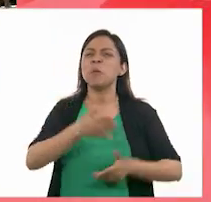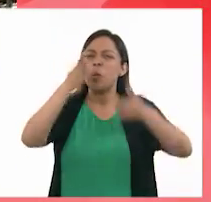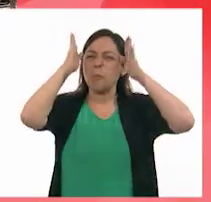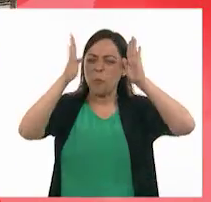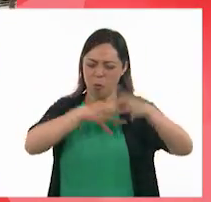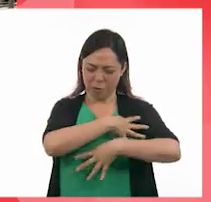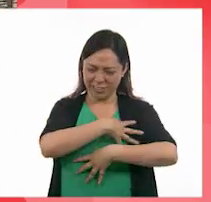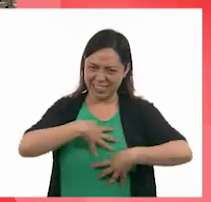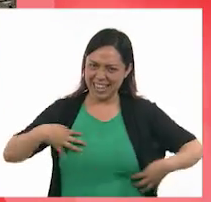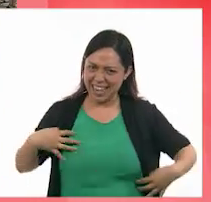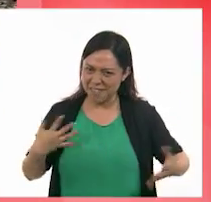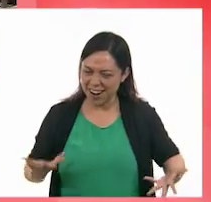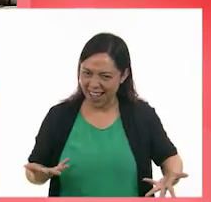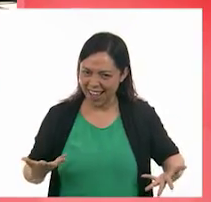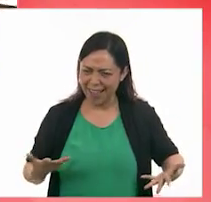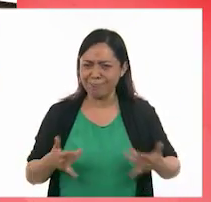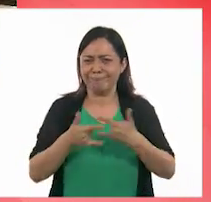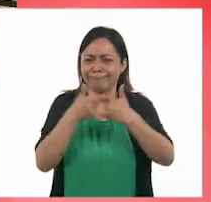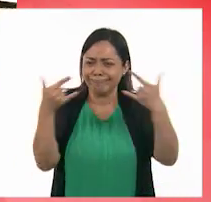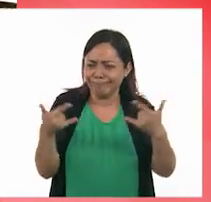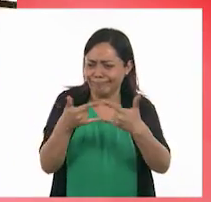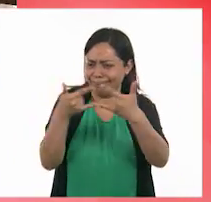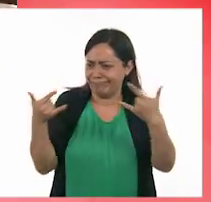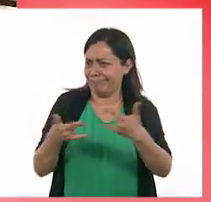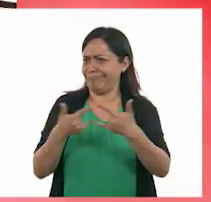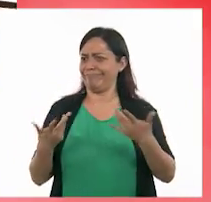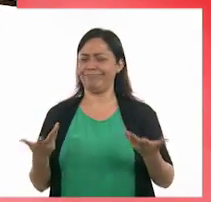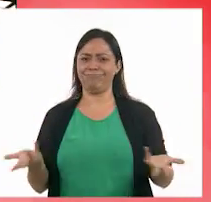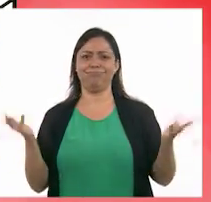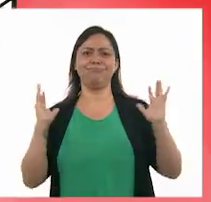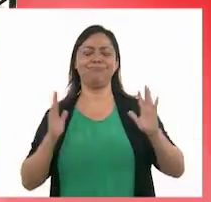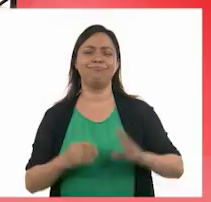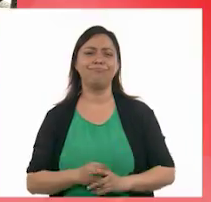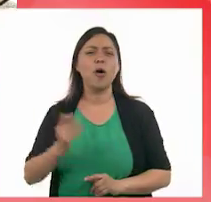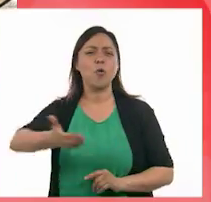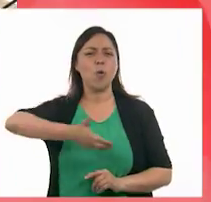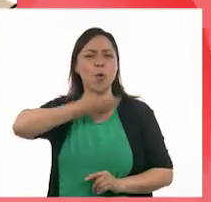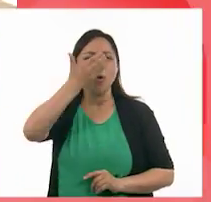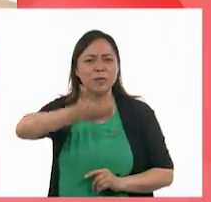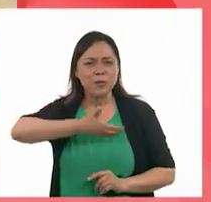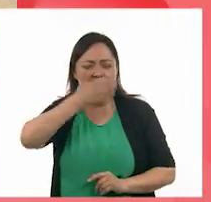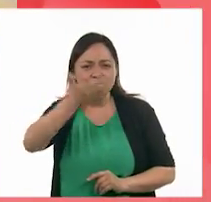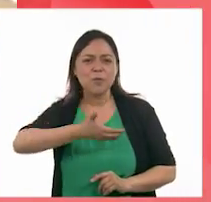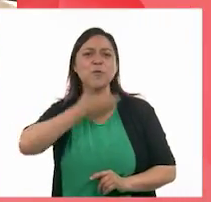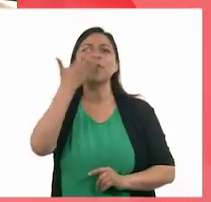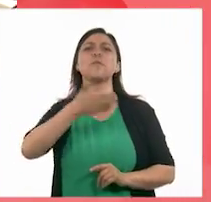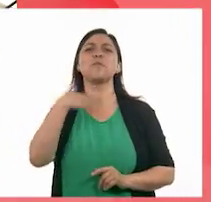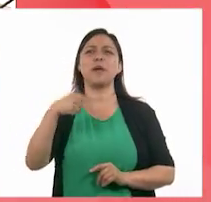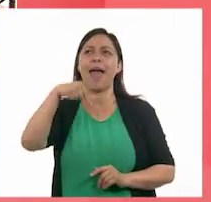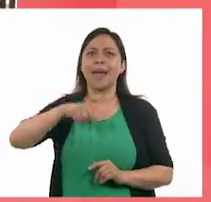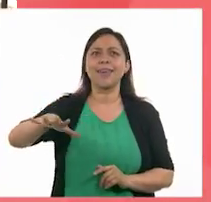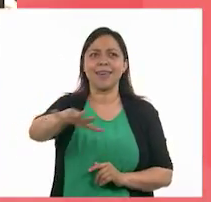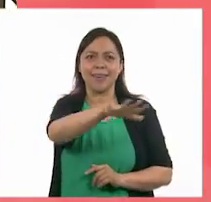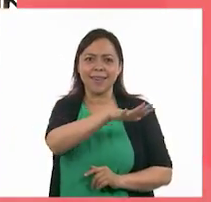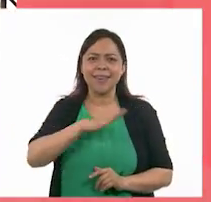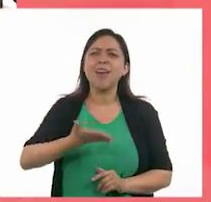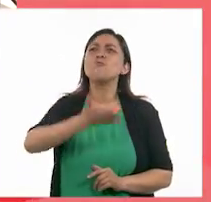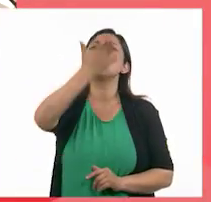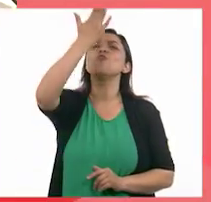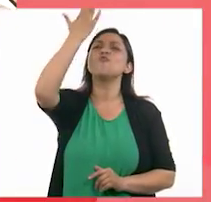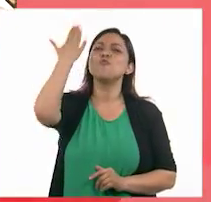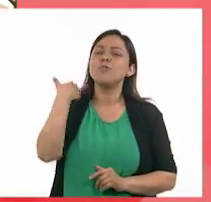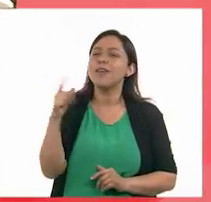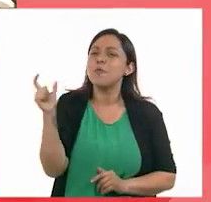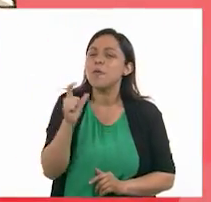cebra, ¿cuántas historias, cuánto tradición existe aquí? ¿Desde cuándo